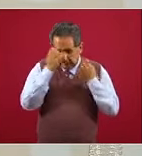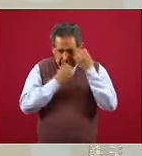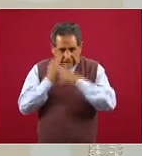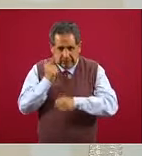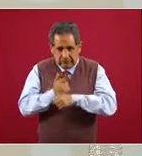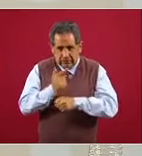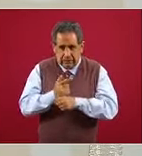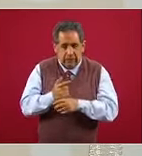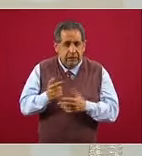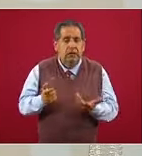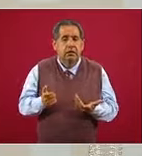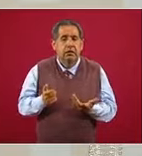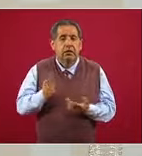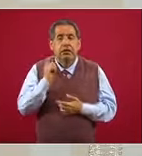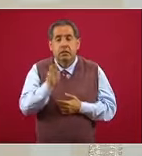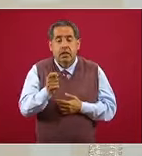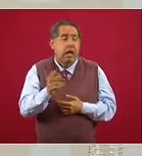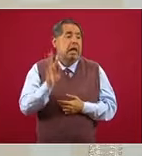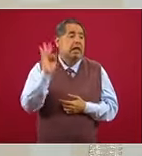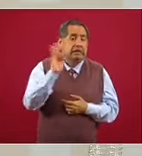estudios, ensayos clínicos,